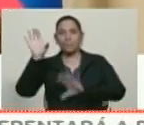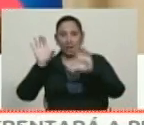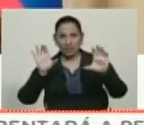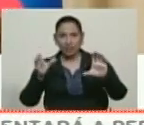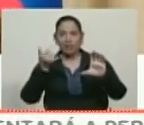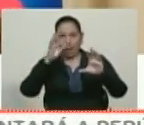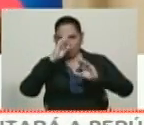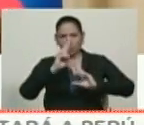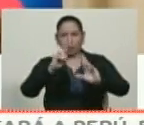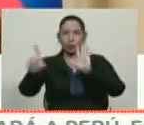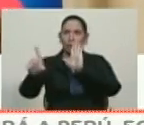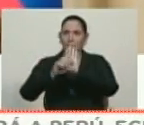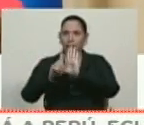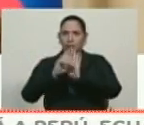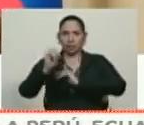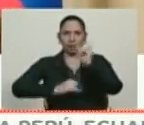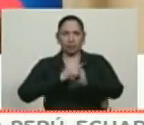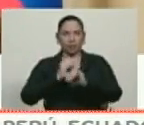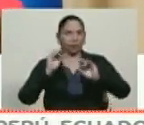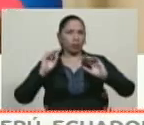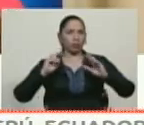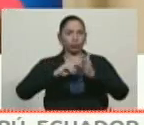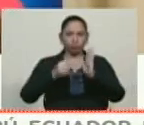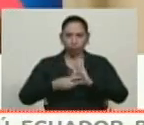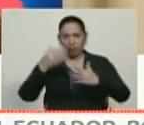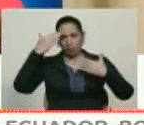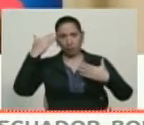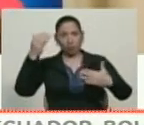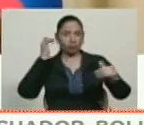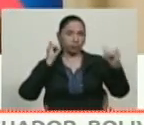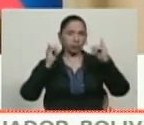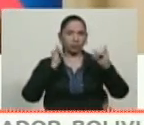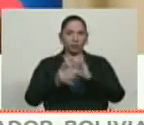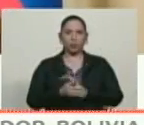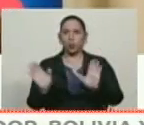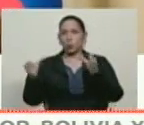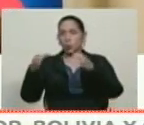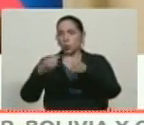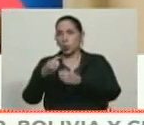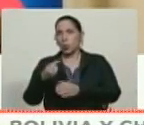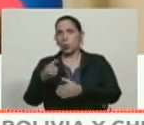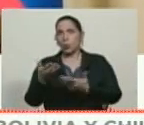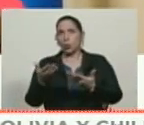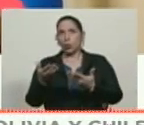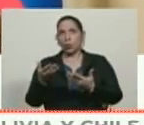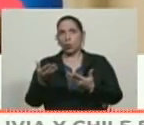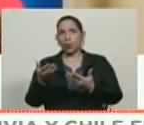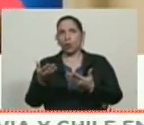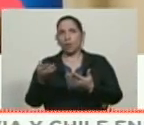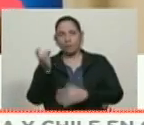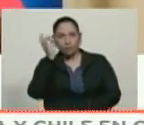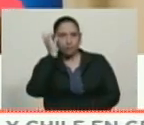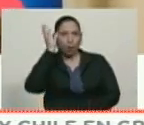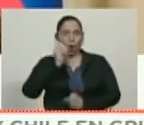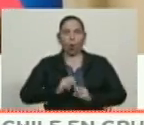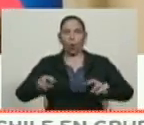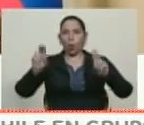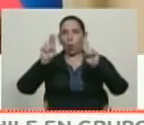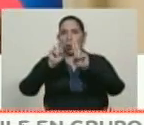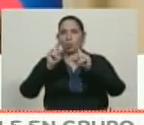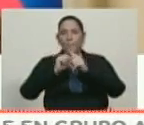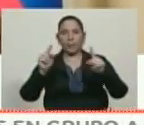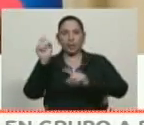legalidad internacional. En ese sentido, saludamos y celebramos el grupo informal que se creó en las Naciones Unidas para